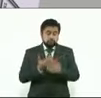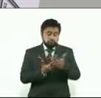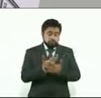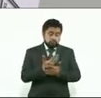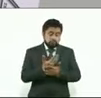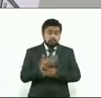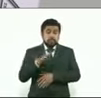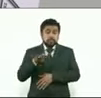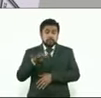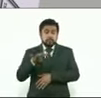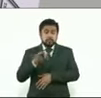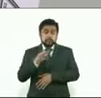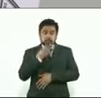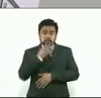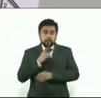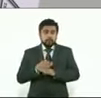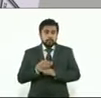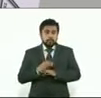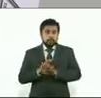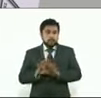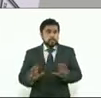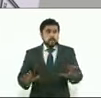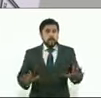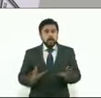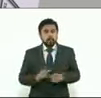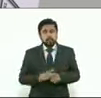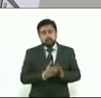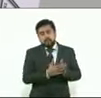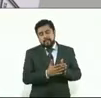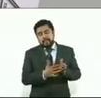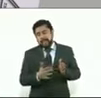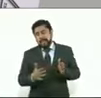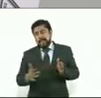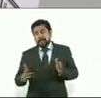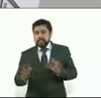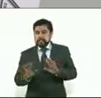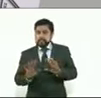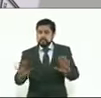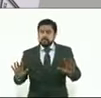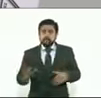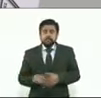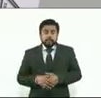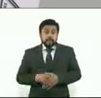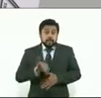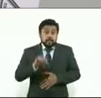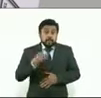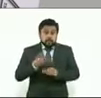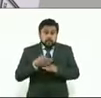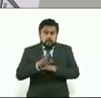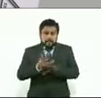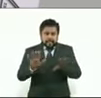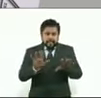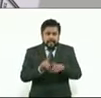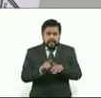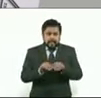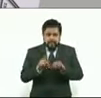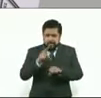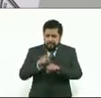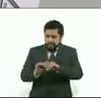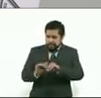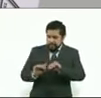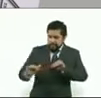traen un recorrido importante en esta maratón. Sí, de hecho ya van a llegar a la parte más planita, ya van a llegar a la